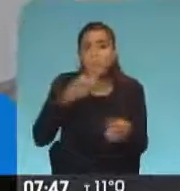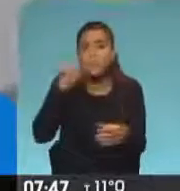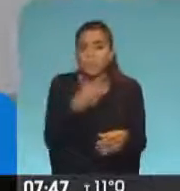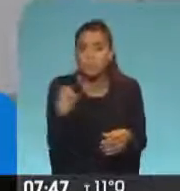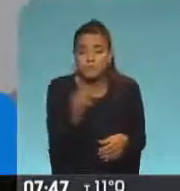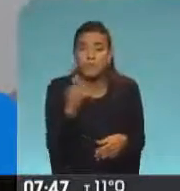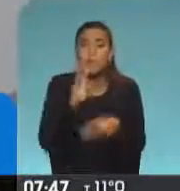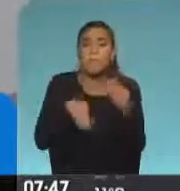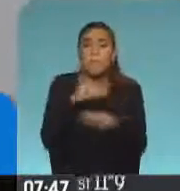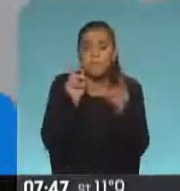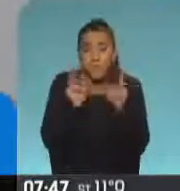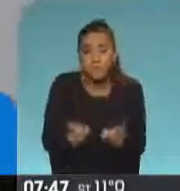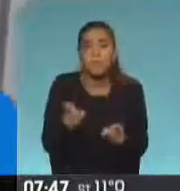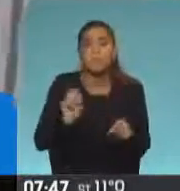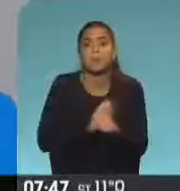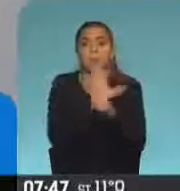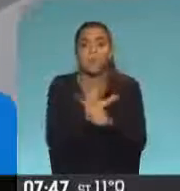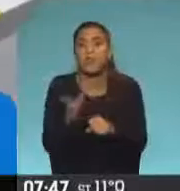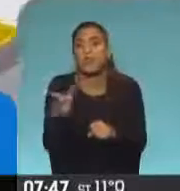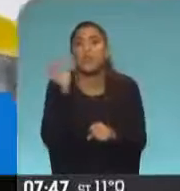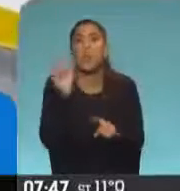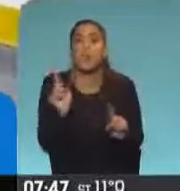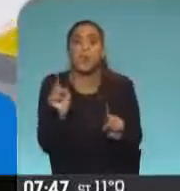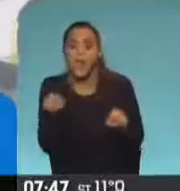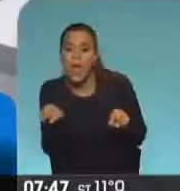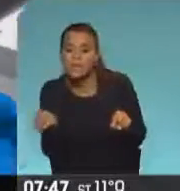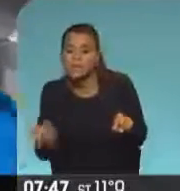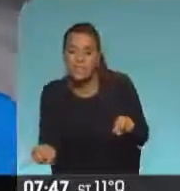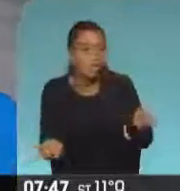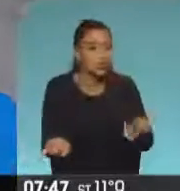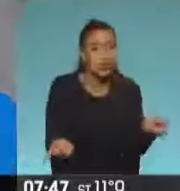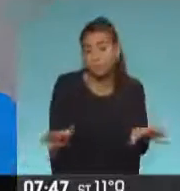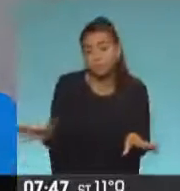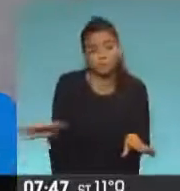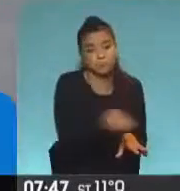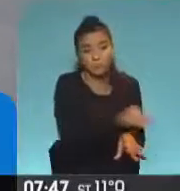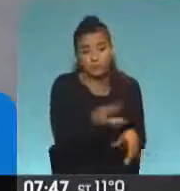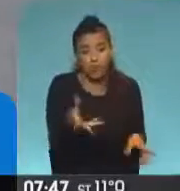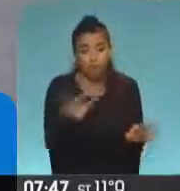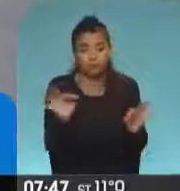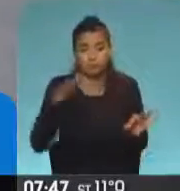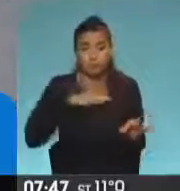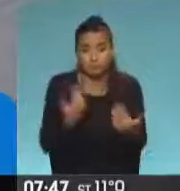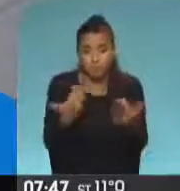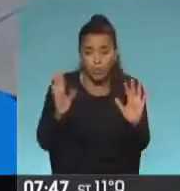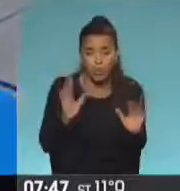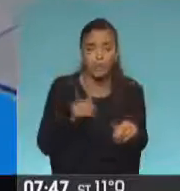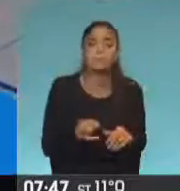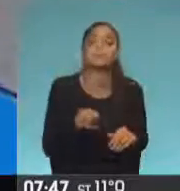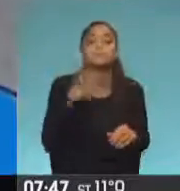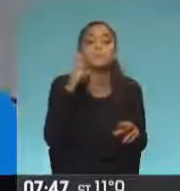nosotros son familiares porque 'el hobbit' 19 no perdona no distingue absolutamente ningún tipo de diferencia es fíjense